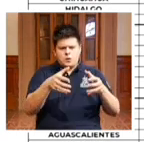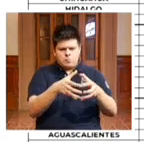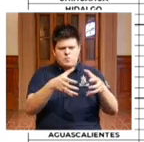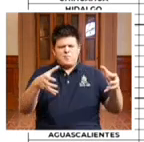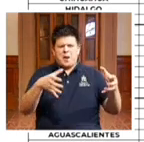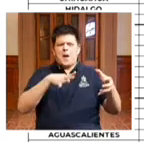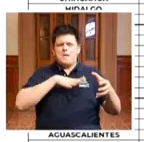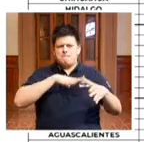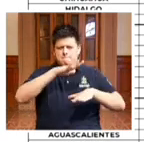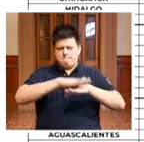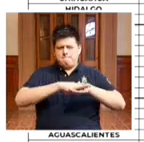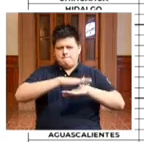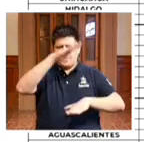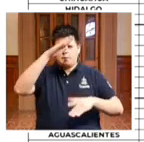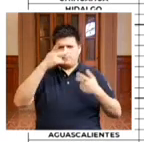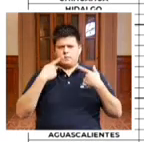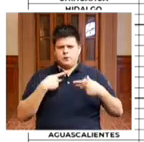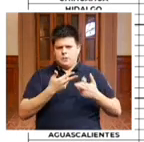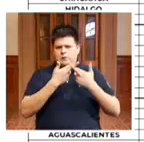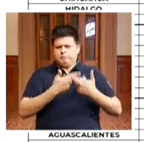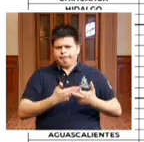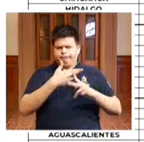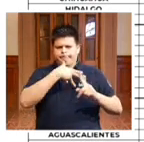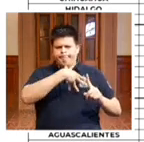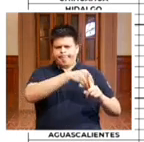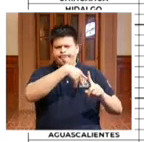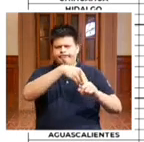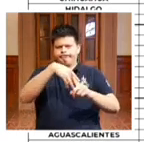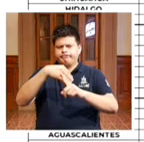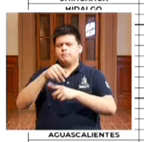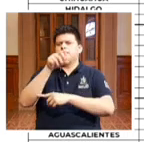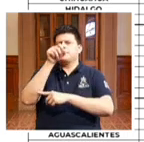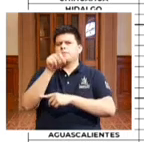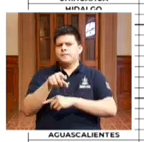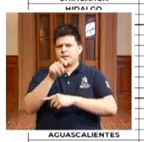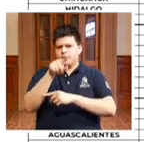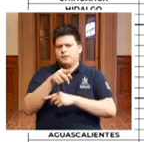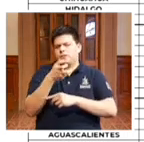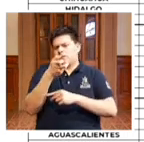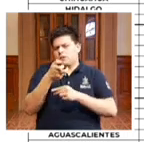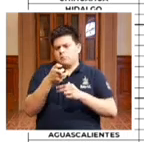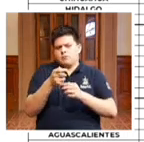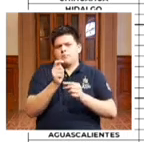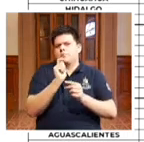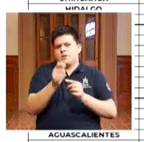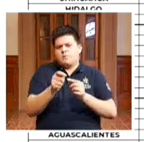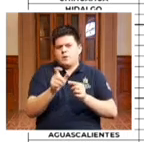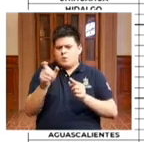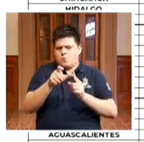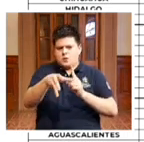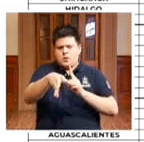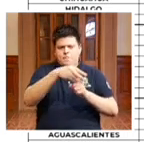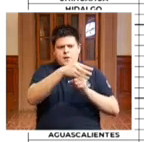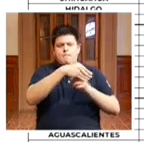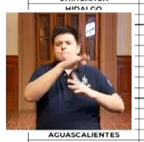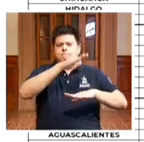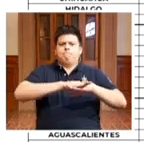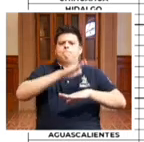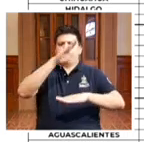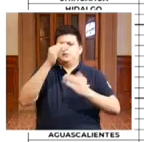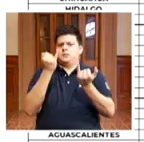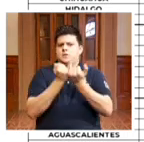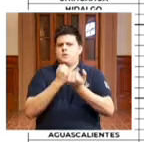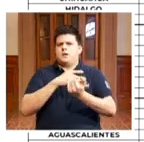todavía una gran cantidad de casos y por consecuencia en esas regiones también tenemos